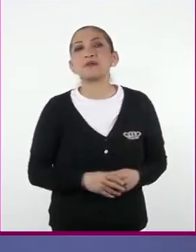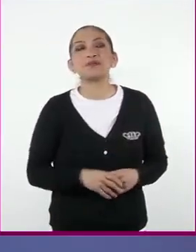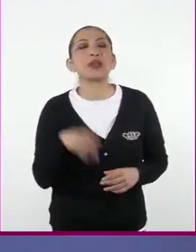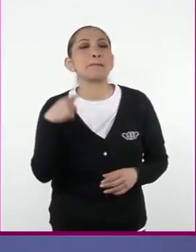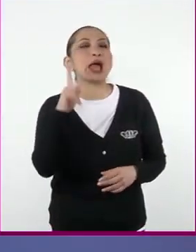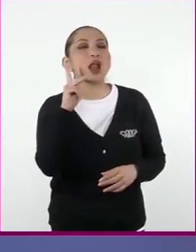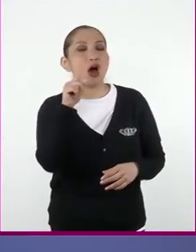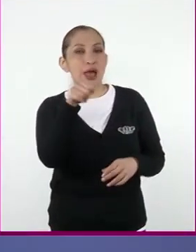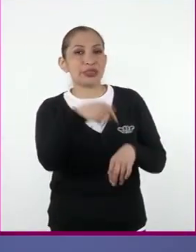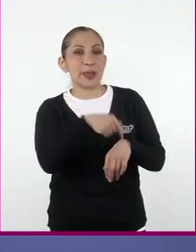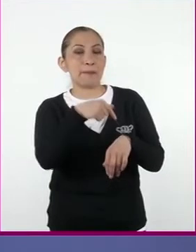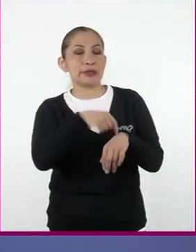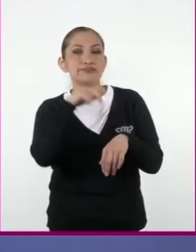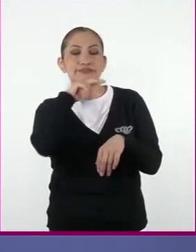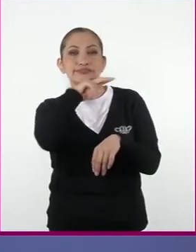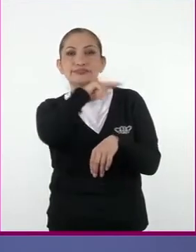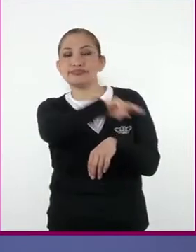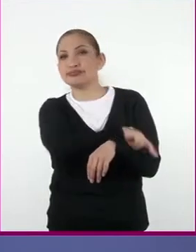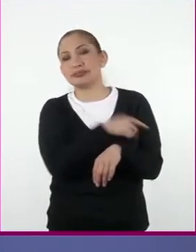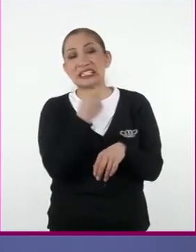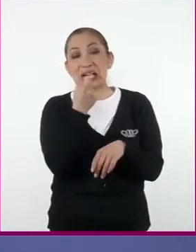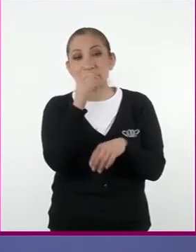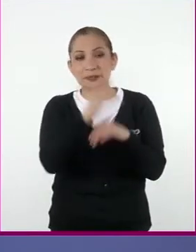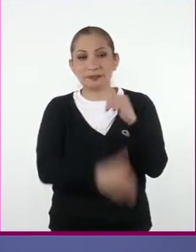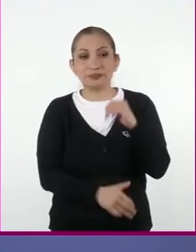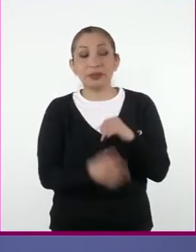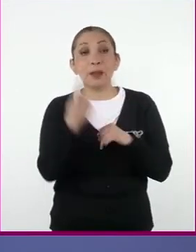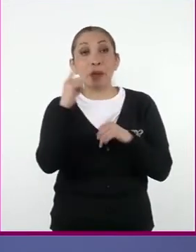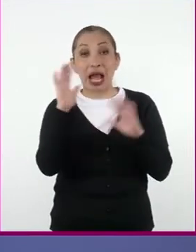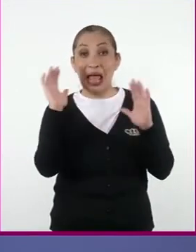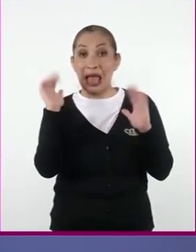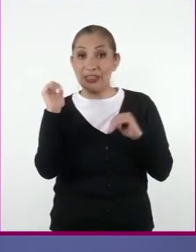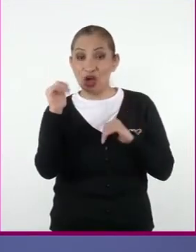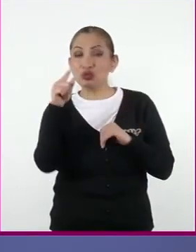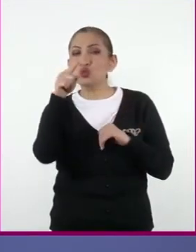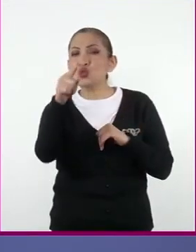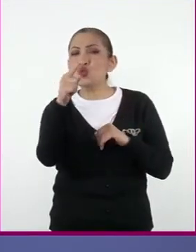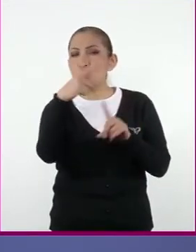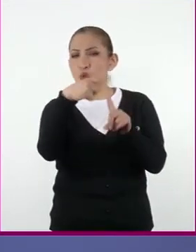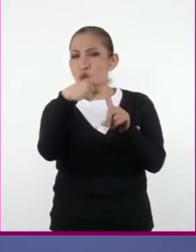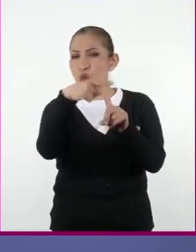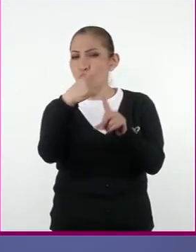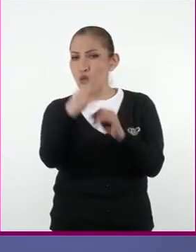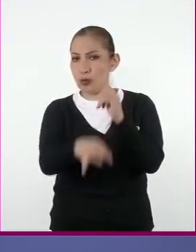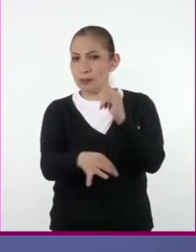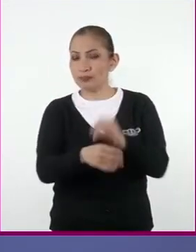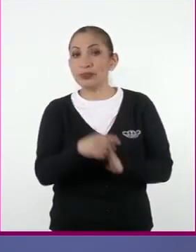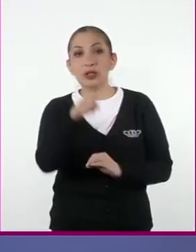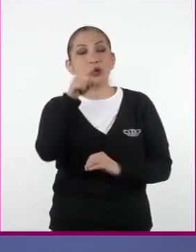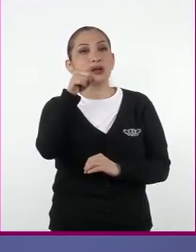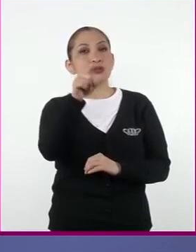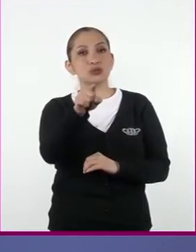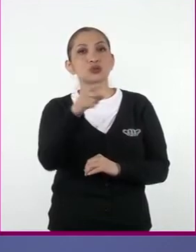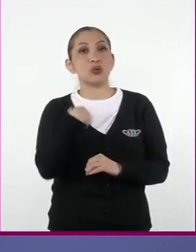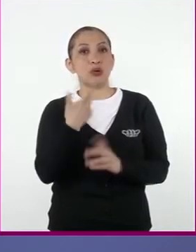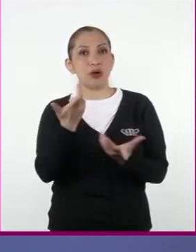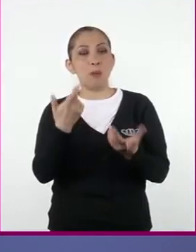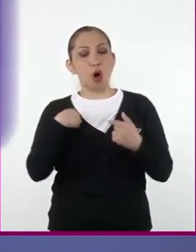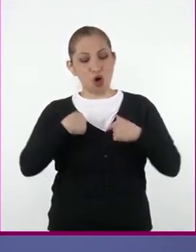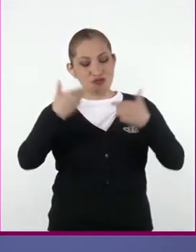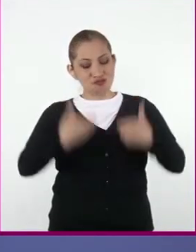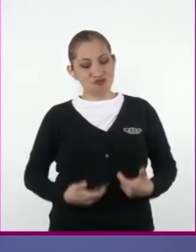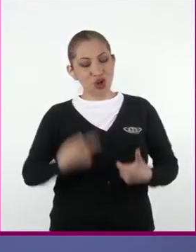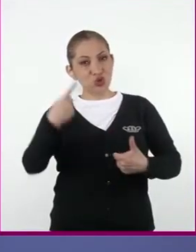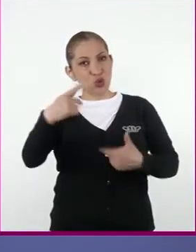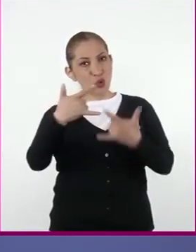Pero bueno, el tiempo pasa y ya casi nos vamos. Para despedirnos, hagamos un último reto. Ustedes son los protagonistas de